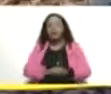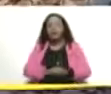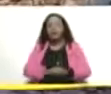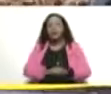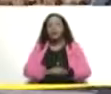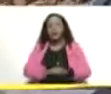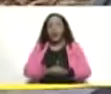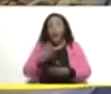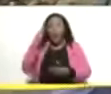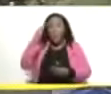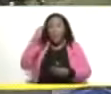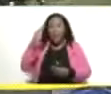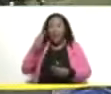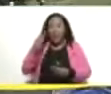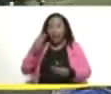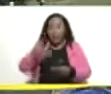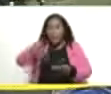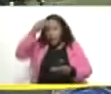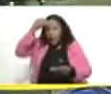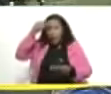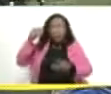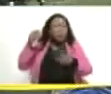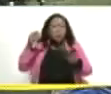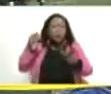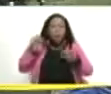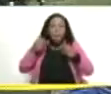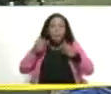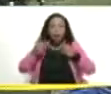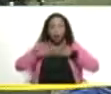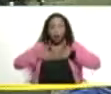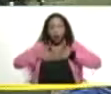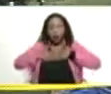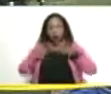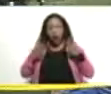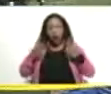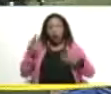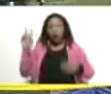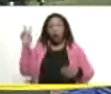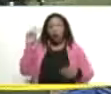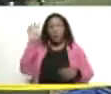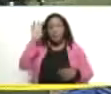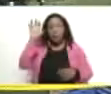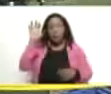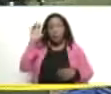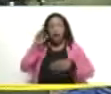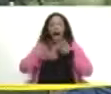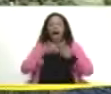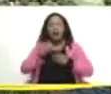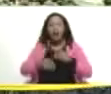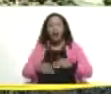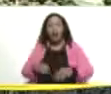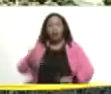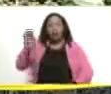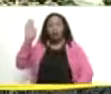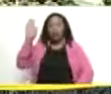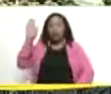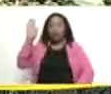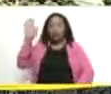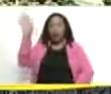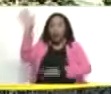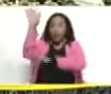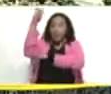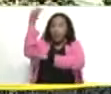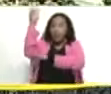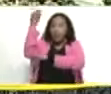El militar se forma y se forja para servir a su patria y jura ante la bandera, ante